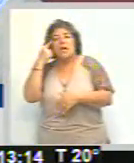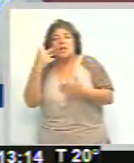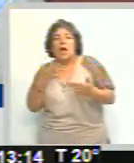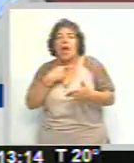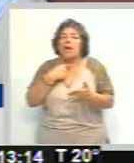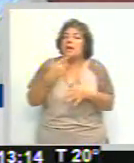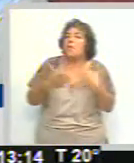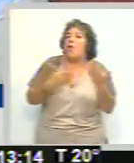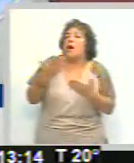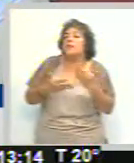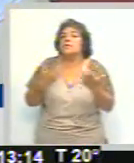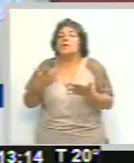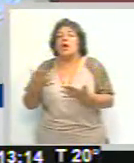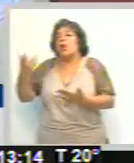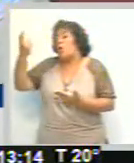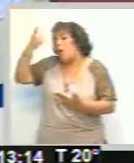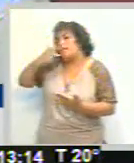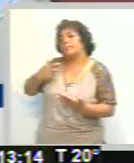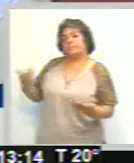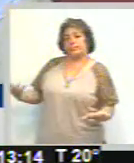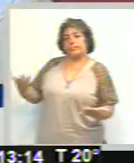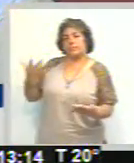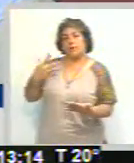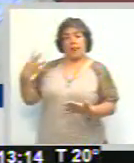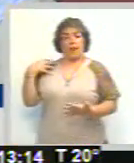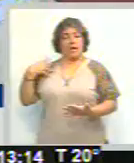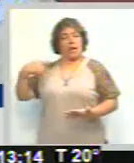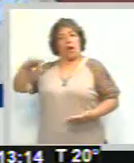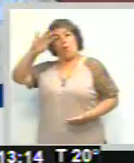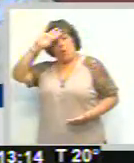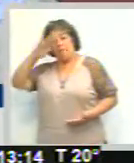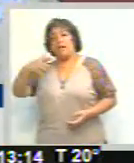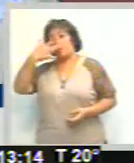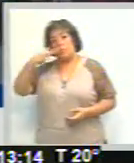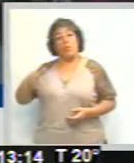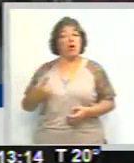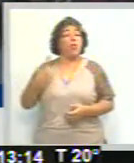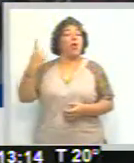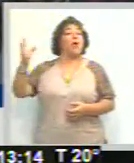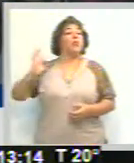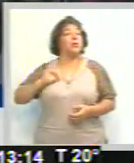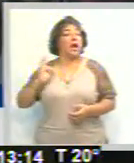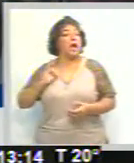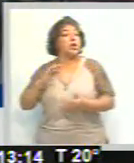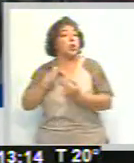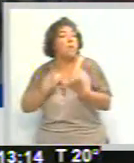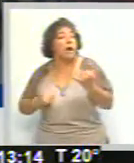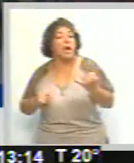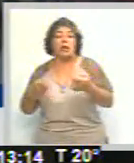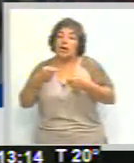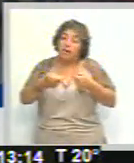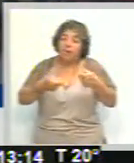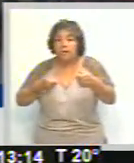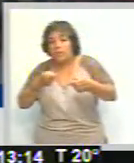hacer algo con respecto a la figura del general. Y bueno, después de un año y medio de tratativas, se